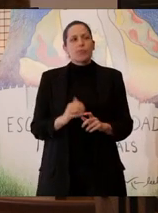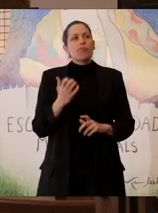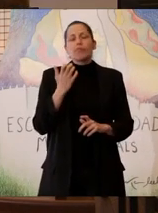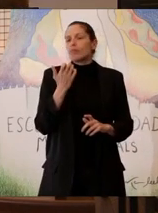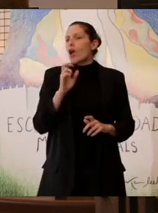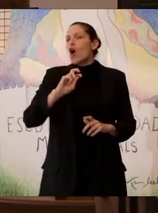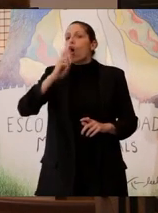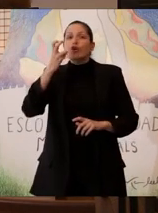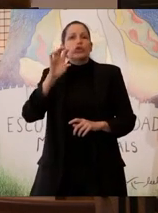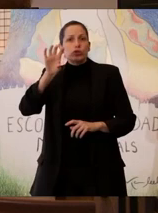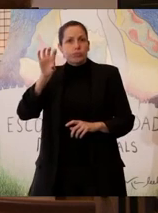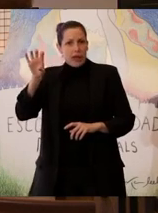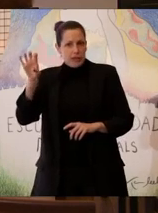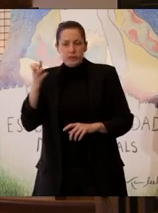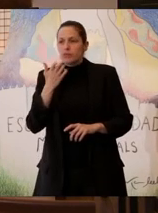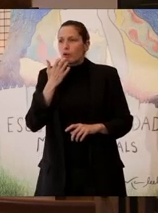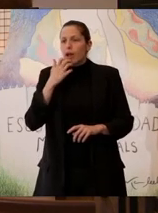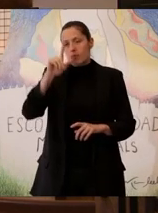países. Si usted va a Alemania,